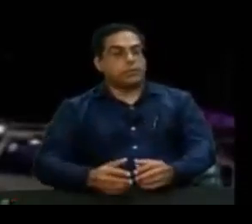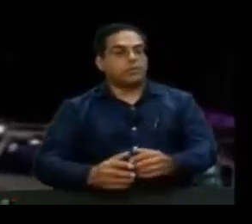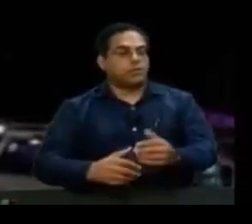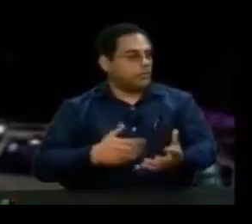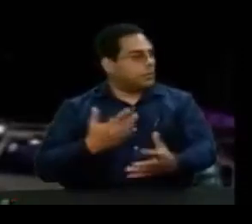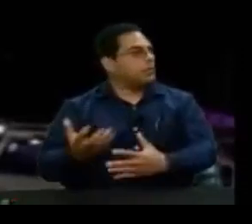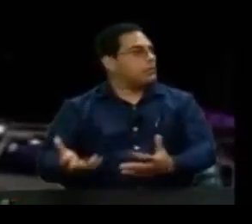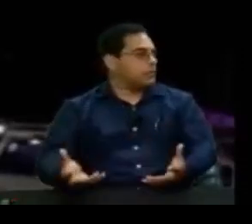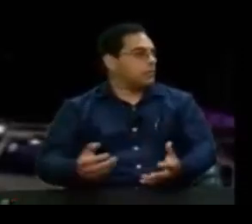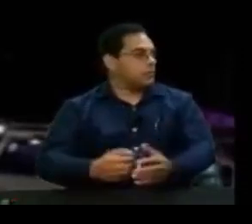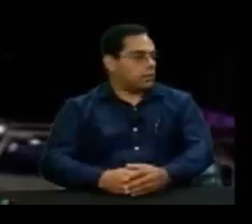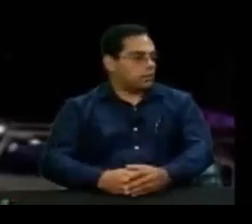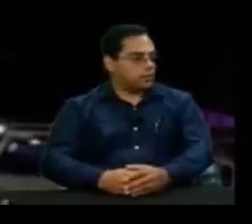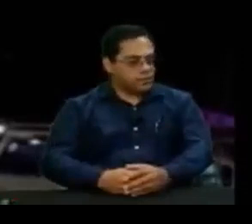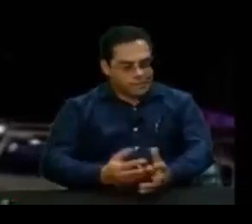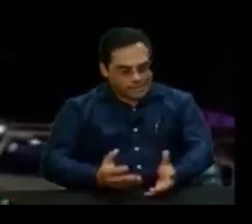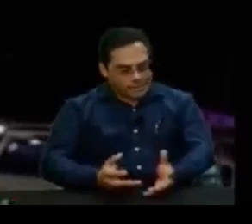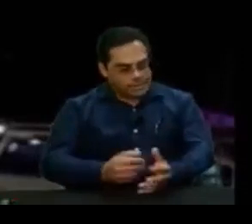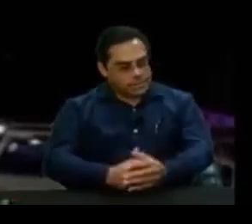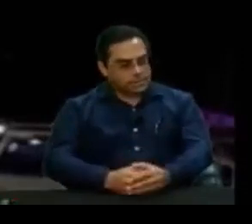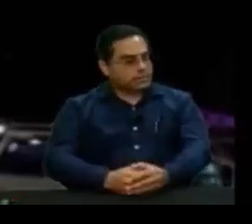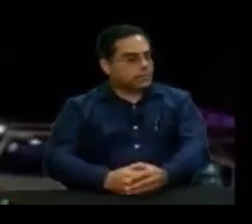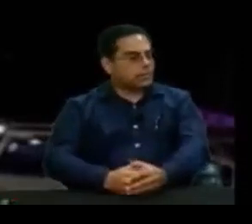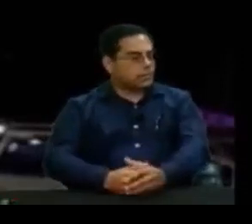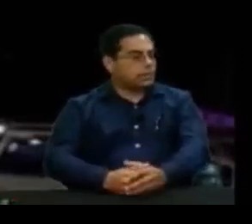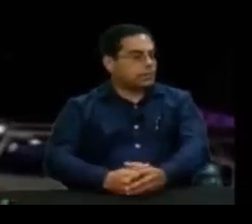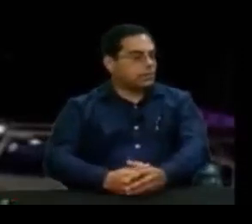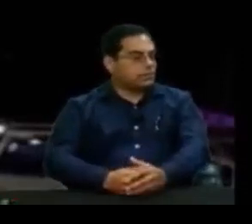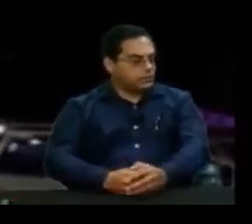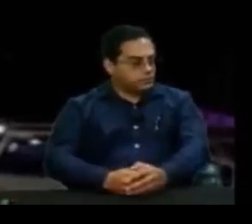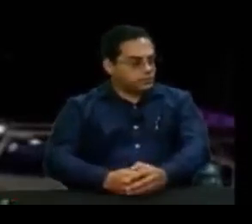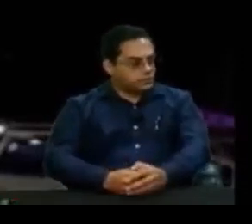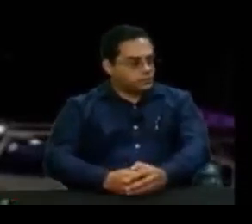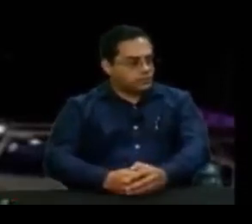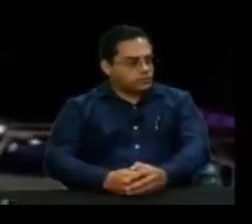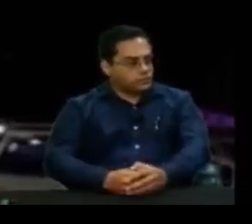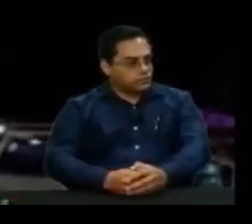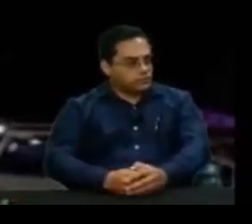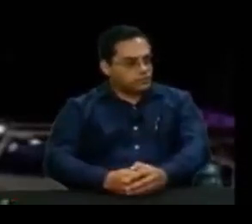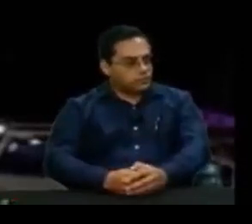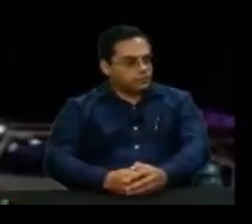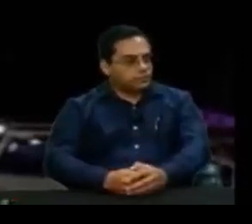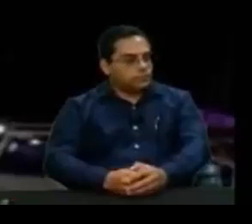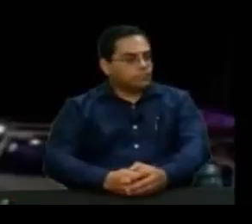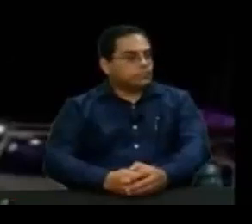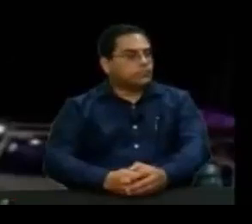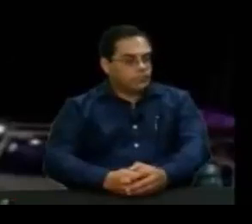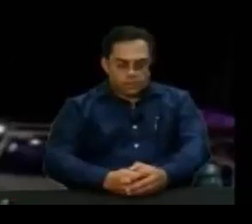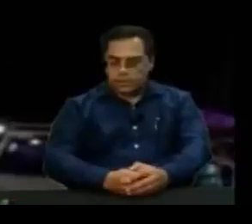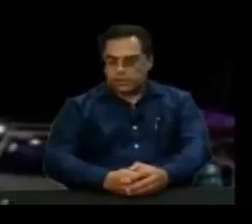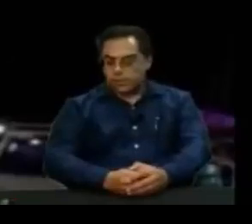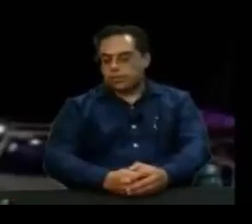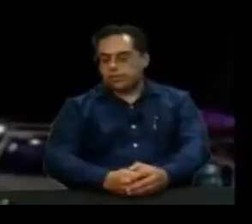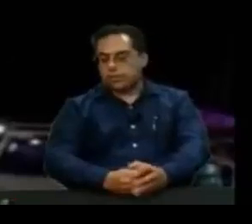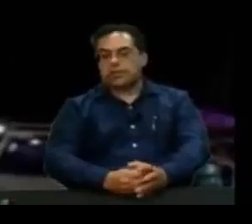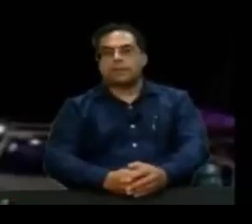y nos compromete la función de algún órgano. Entonces, esa básicamente es la importancia. Muy bien, doctor. Entonces, bueno, entremos en materia, por favor. Claro que